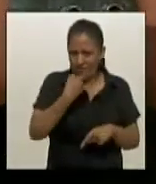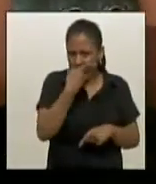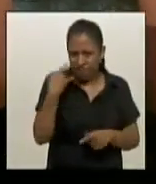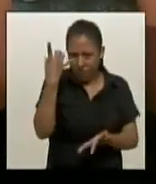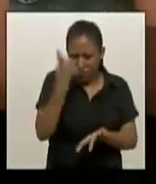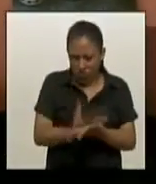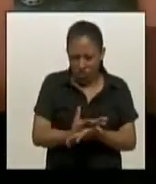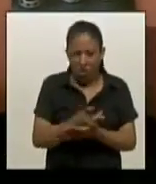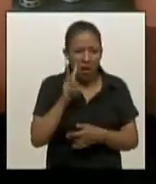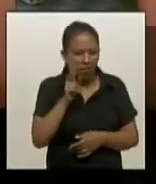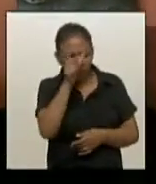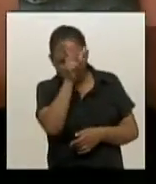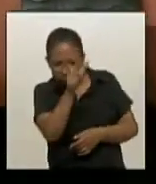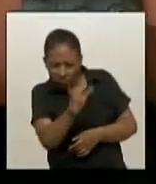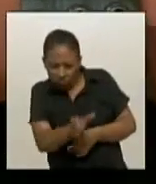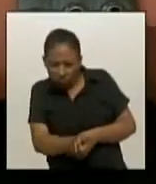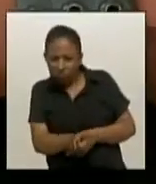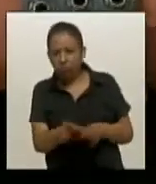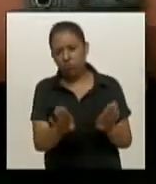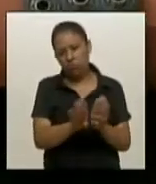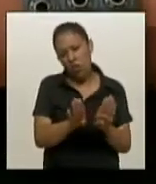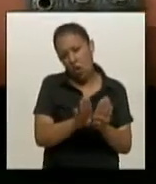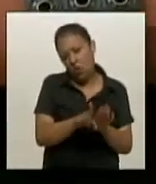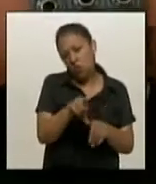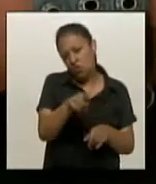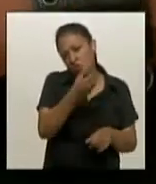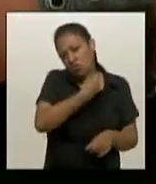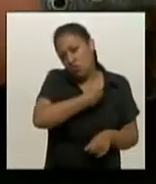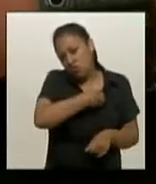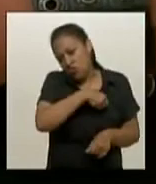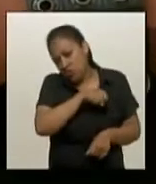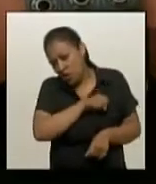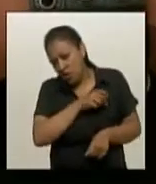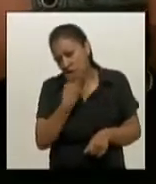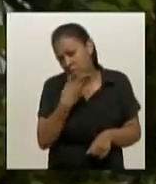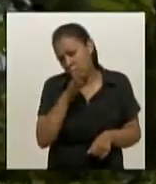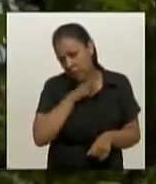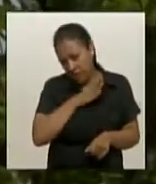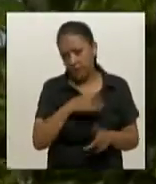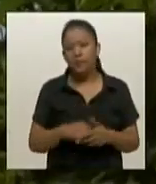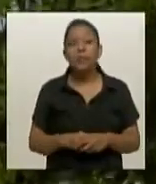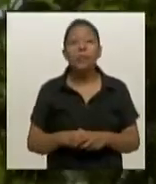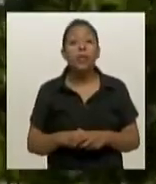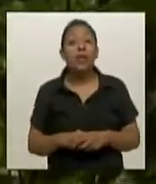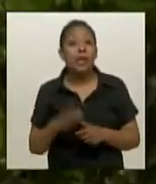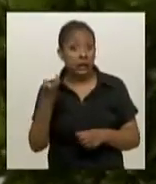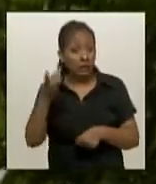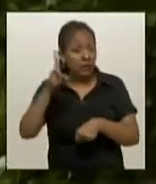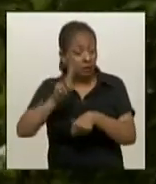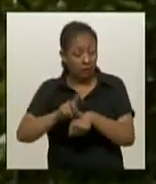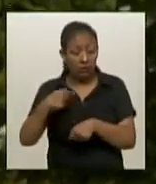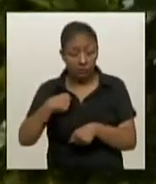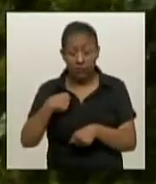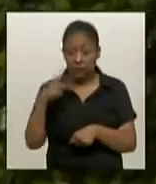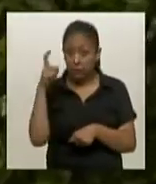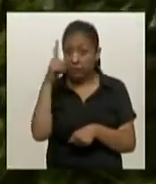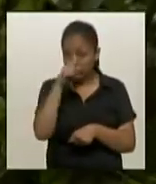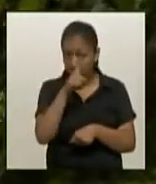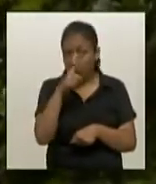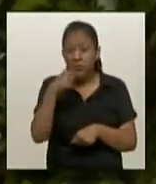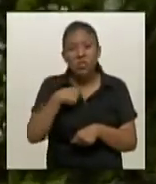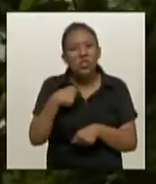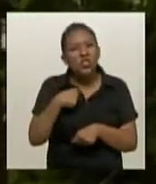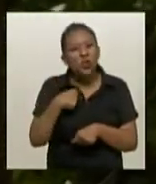para determinar mi condición de salud. Esos días fueron muy difíciles para mí porque yo me